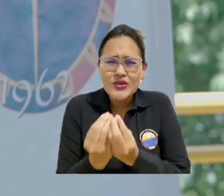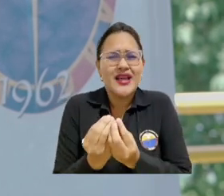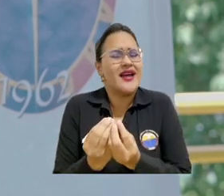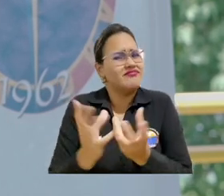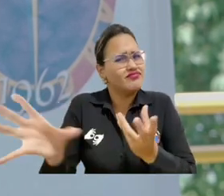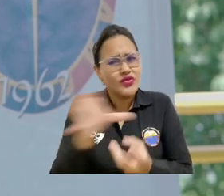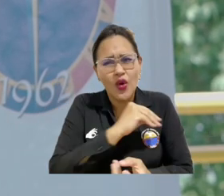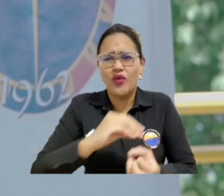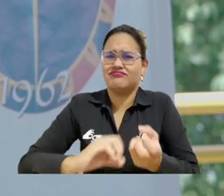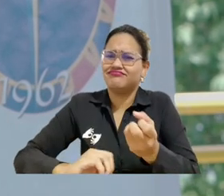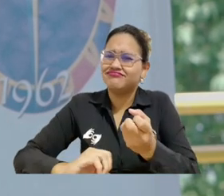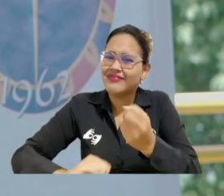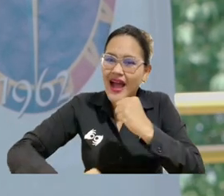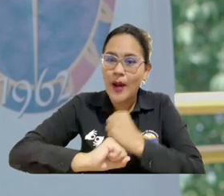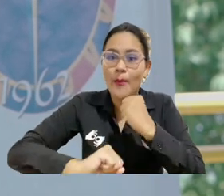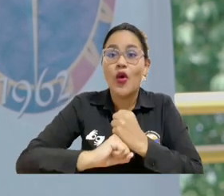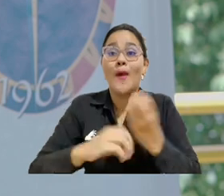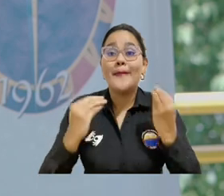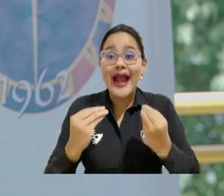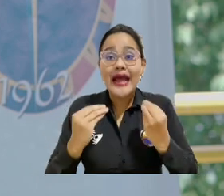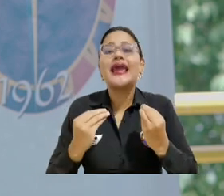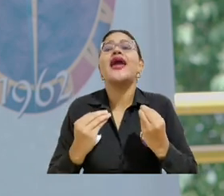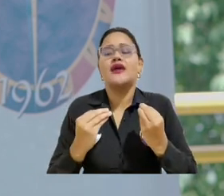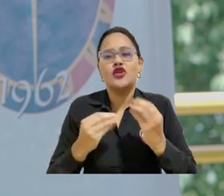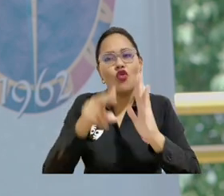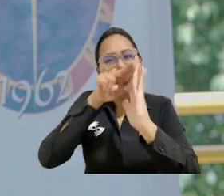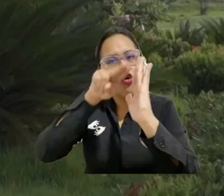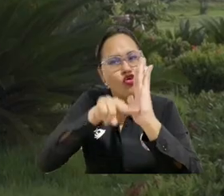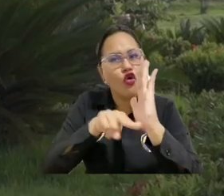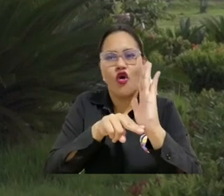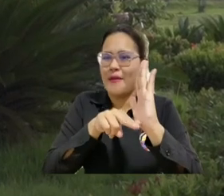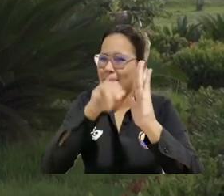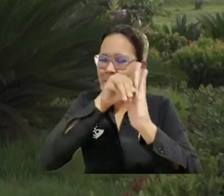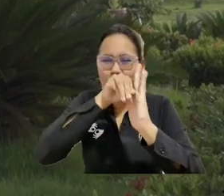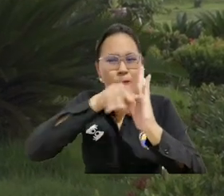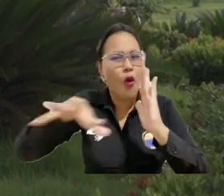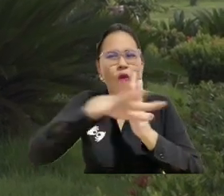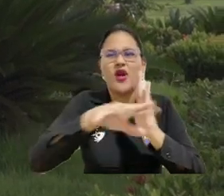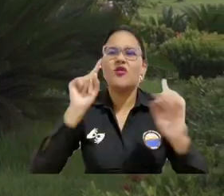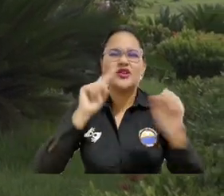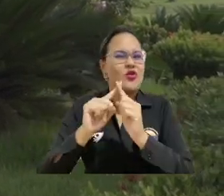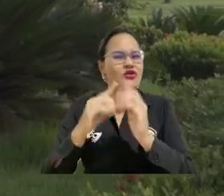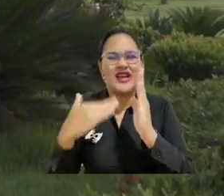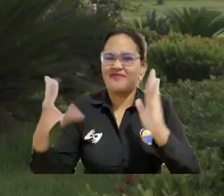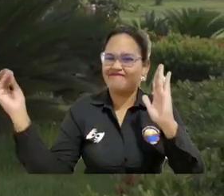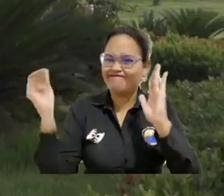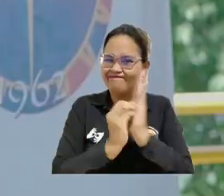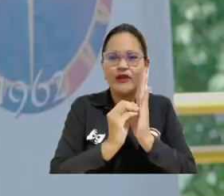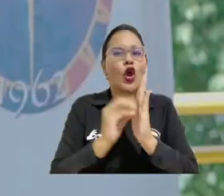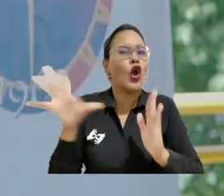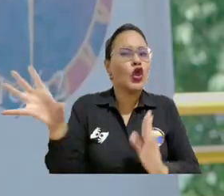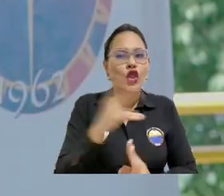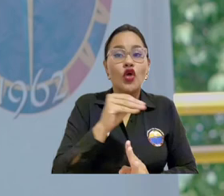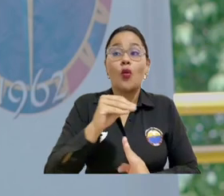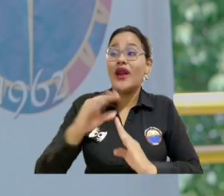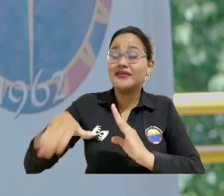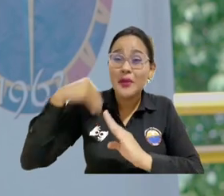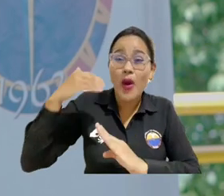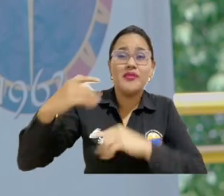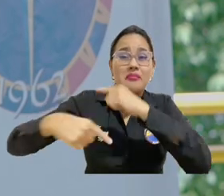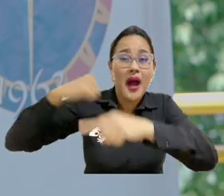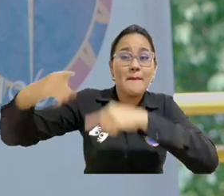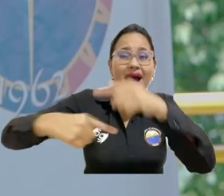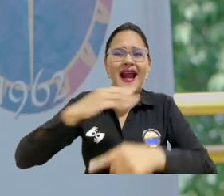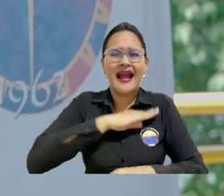política pública para que los próximos mandatarios mantengan ese esfuerzo que hacemos conjuntamente. Hoy Pijiño del Carmen